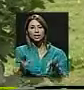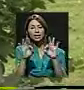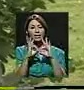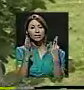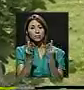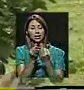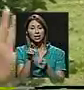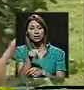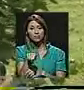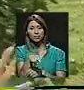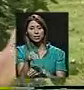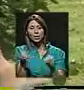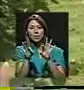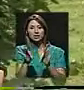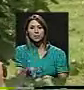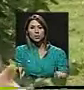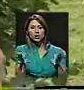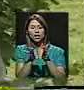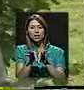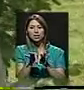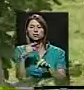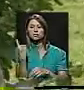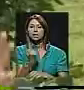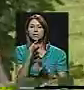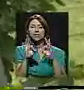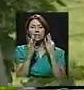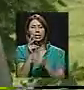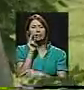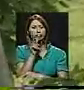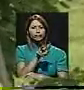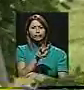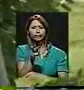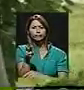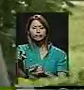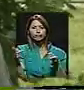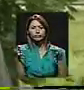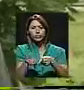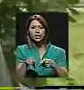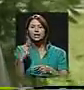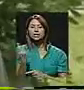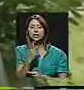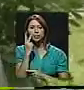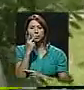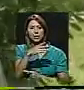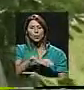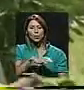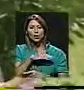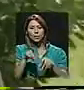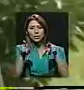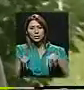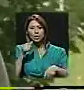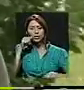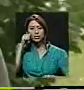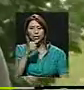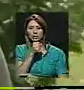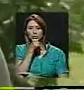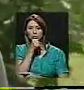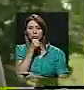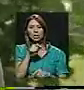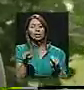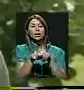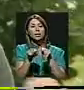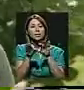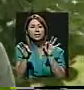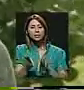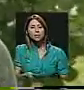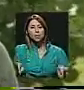más importante es estar viendo estas conductas, siempre mantenerse al tanto del comportamiento de la persona adulta mayor. También es importante